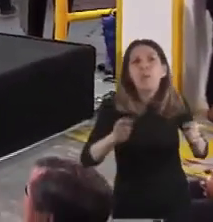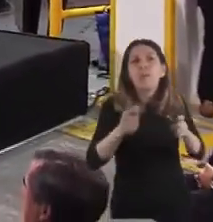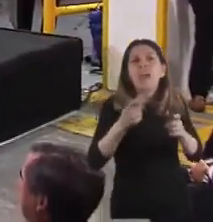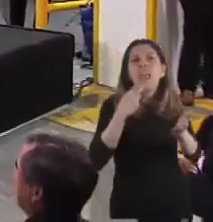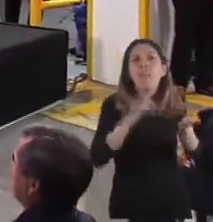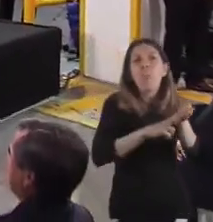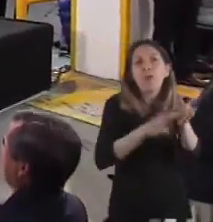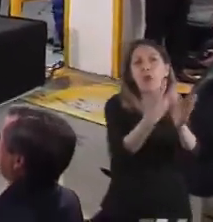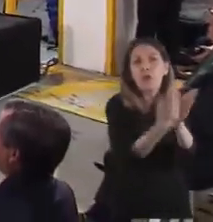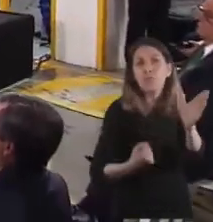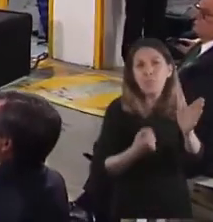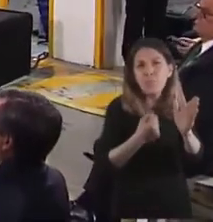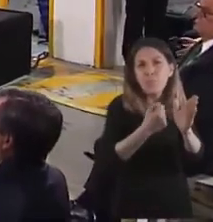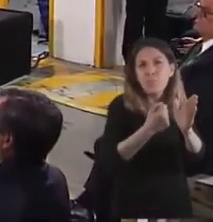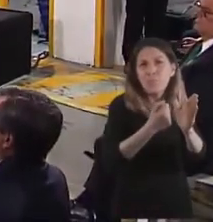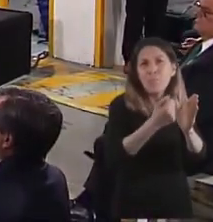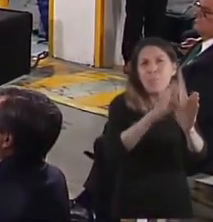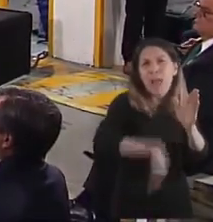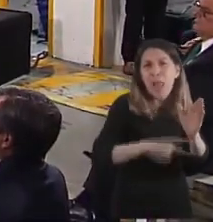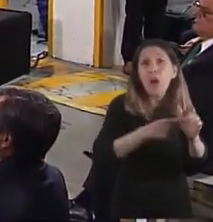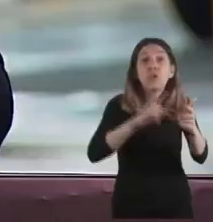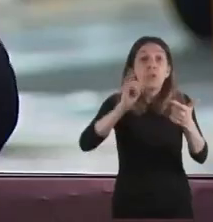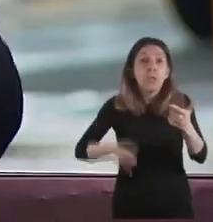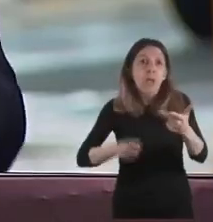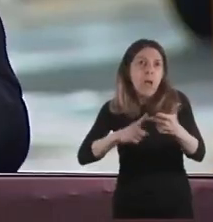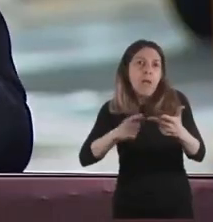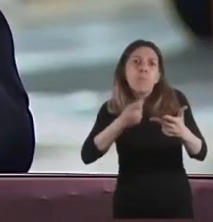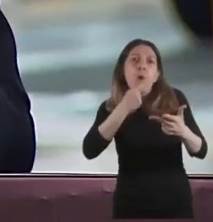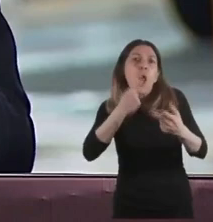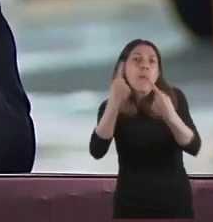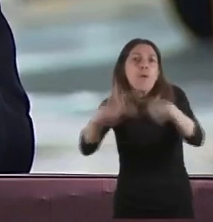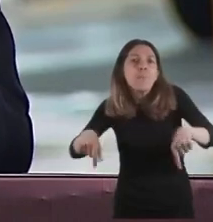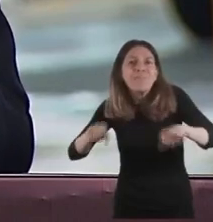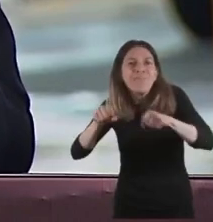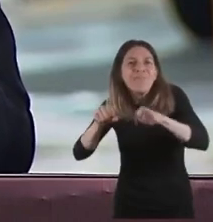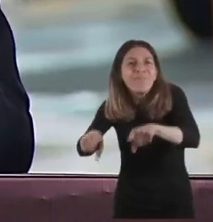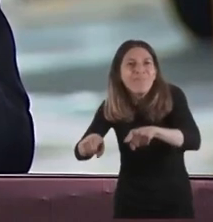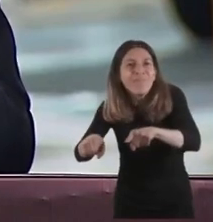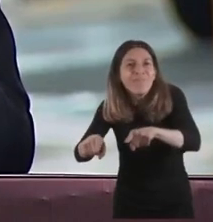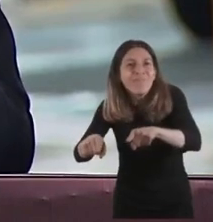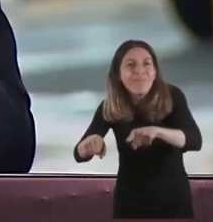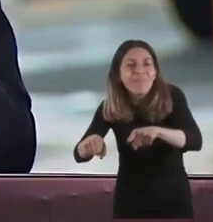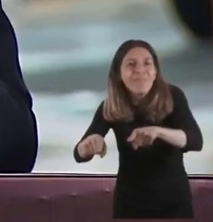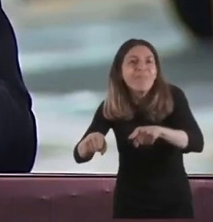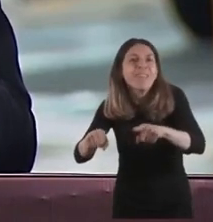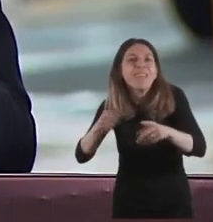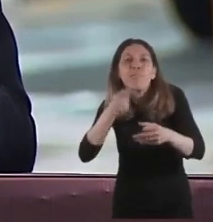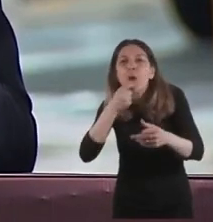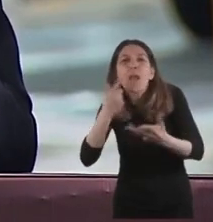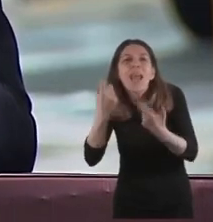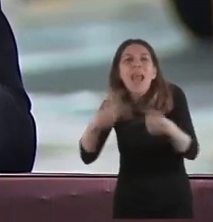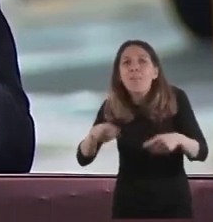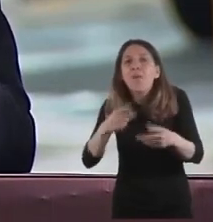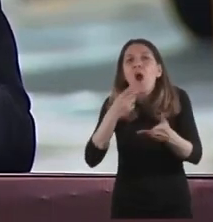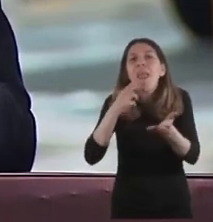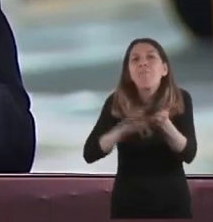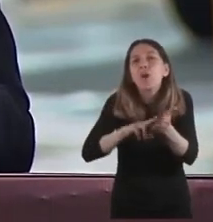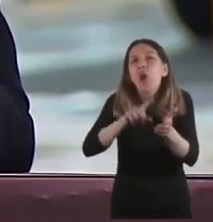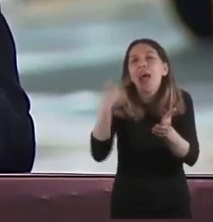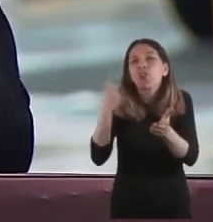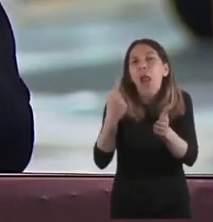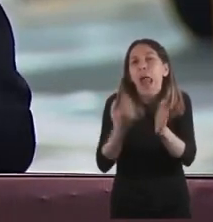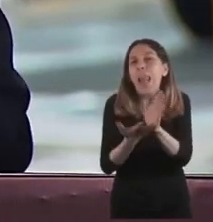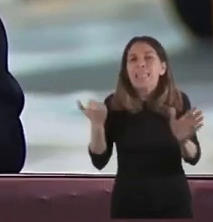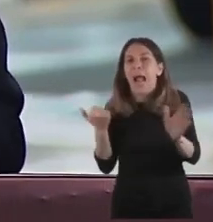impuestos, con un régimen de exenciones en materia de todo lo que son impuestos